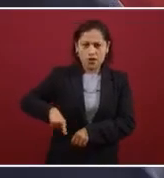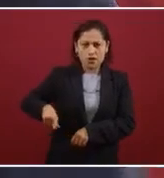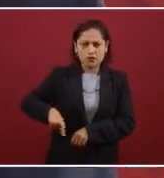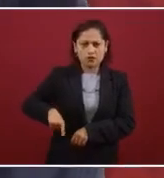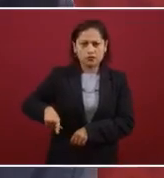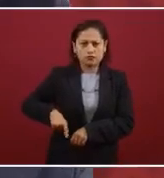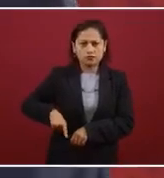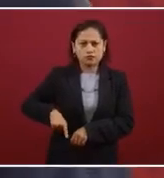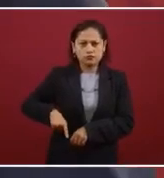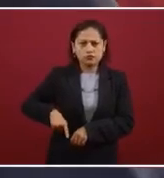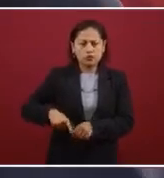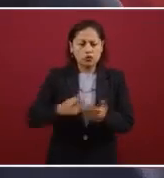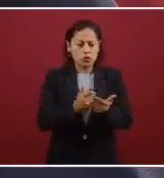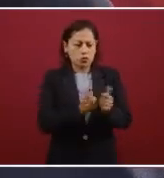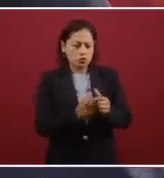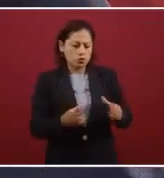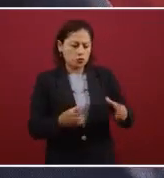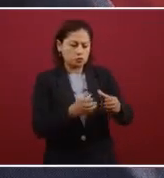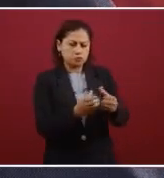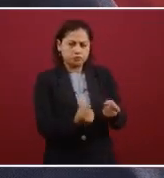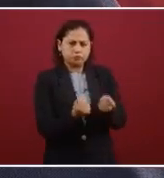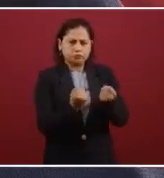de una minoría,